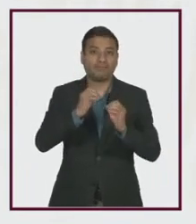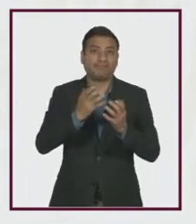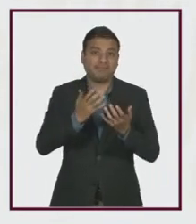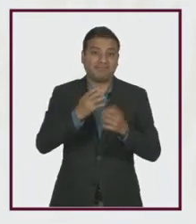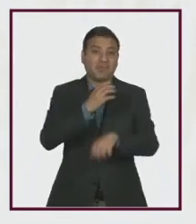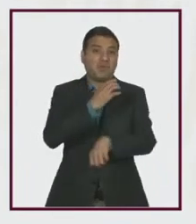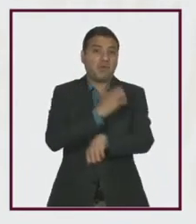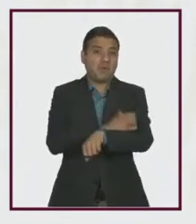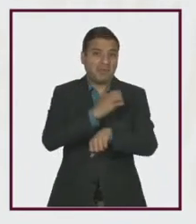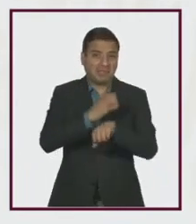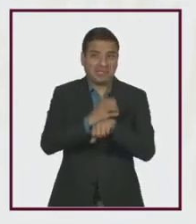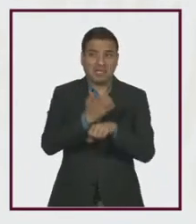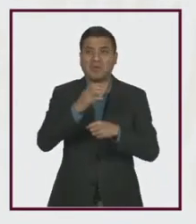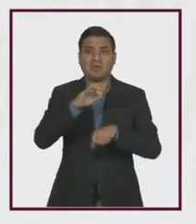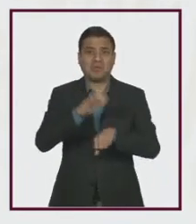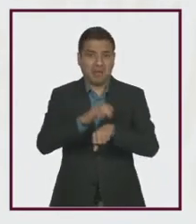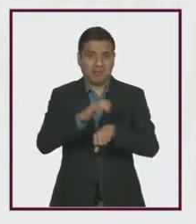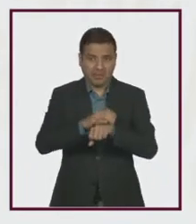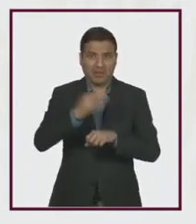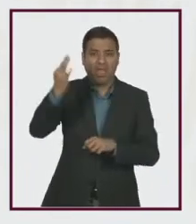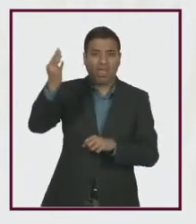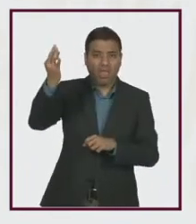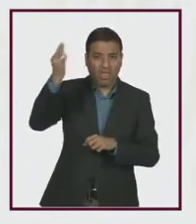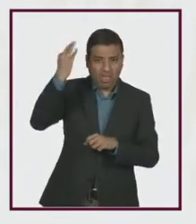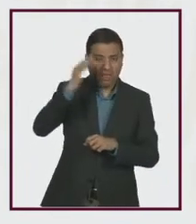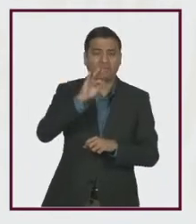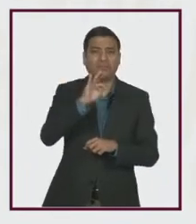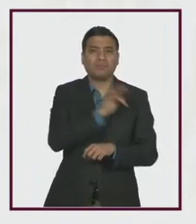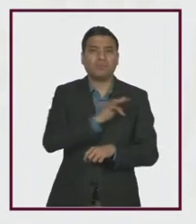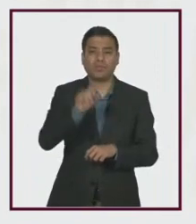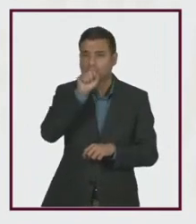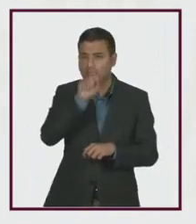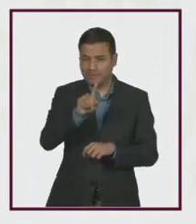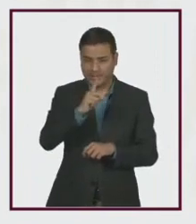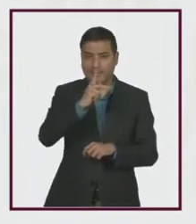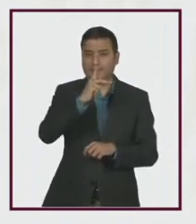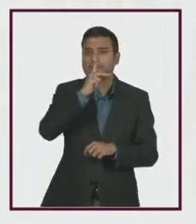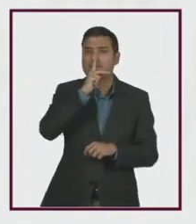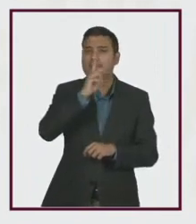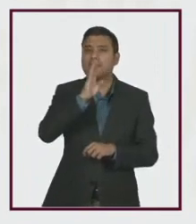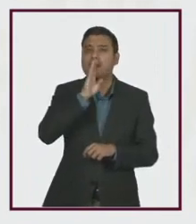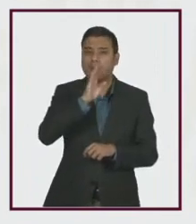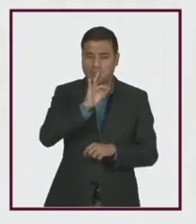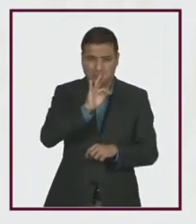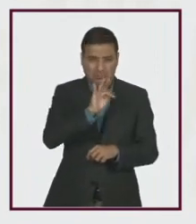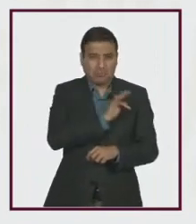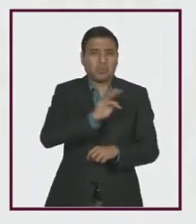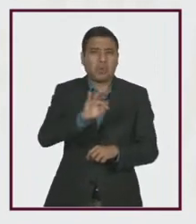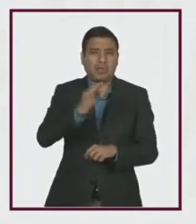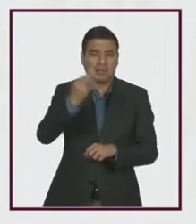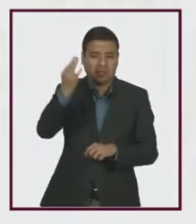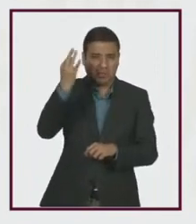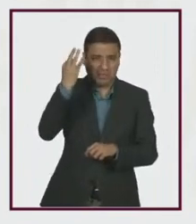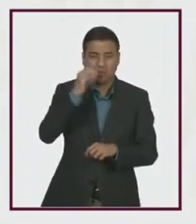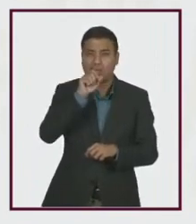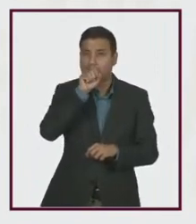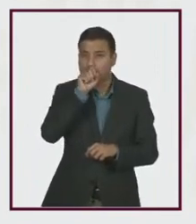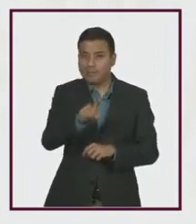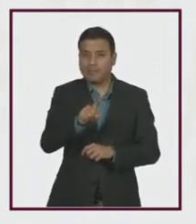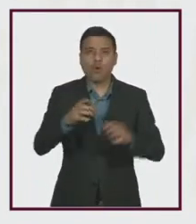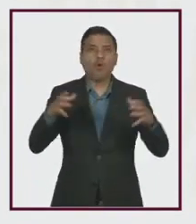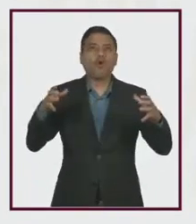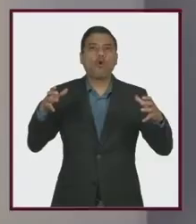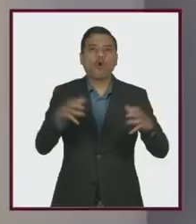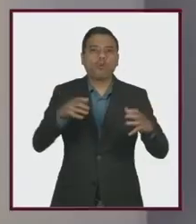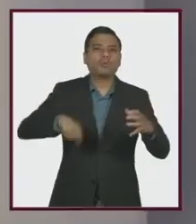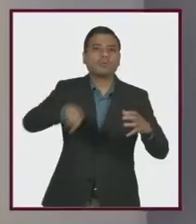nuestros amigos, de nuestros padres incluso, ¿no? También puede tener ahí algún efecto. Las actitudes de la comunidad ante las